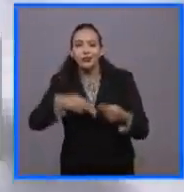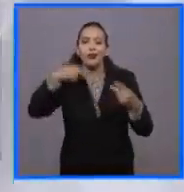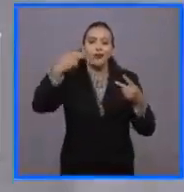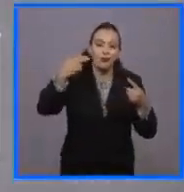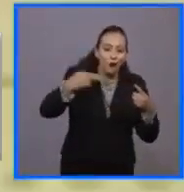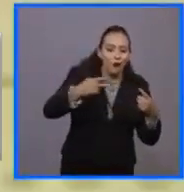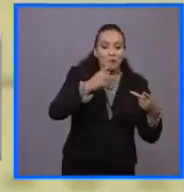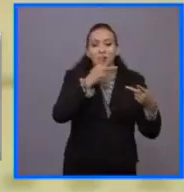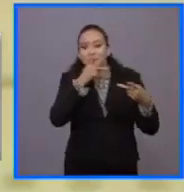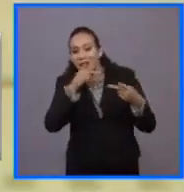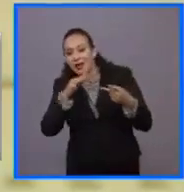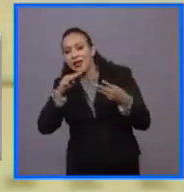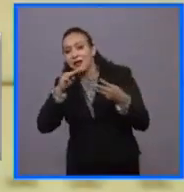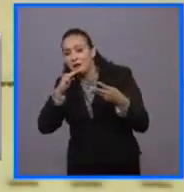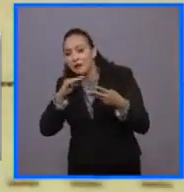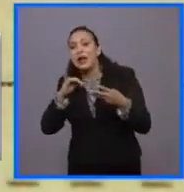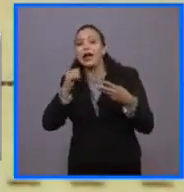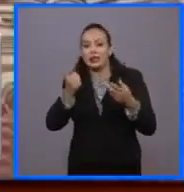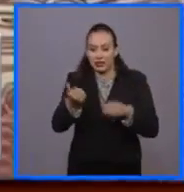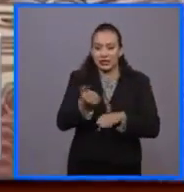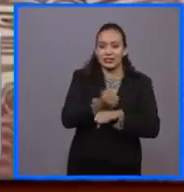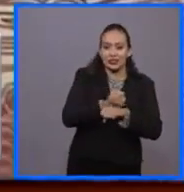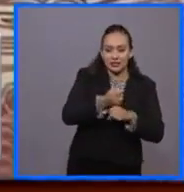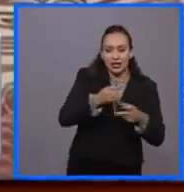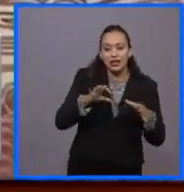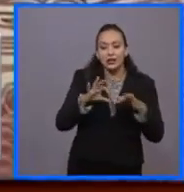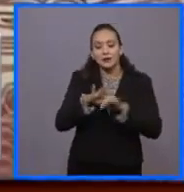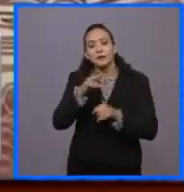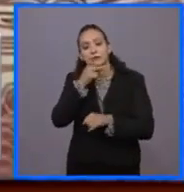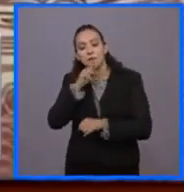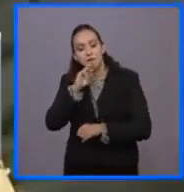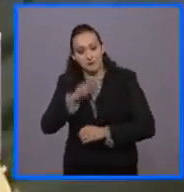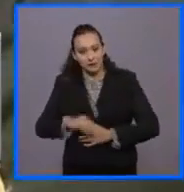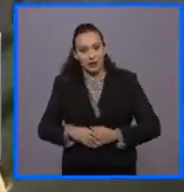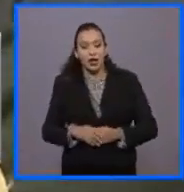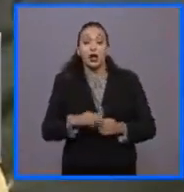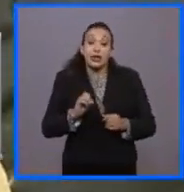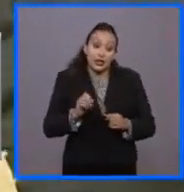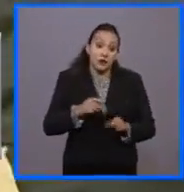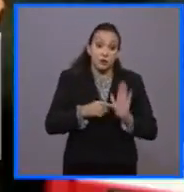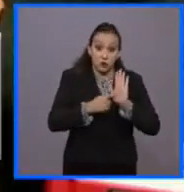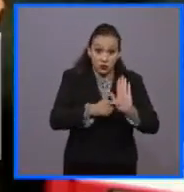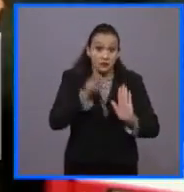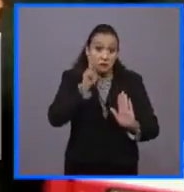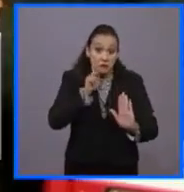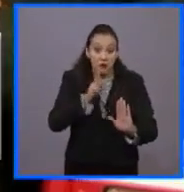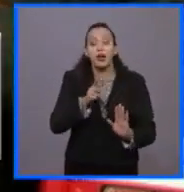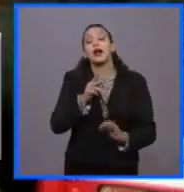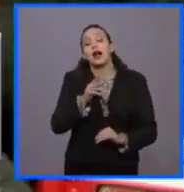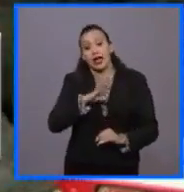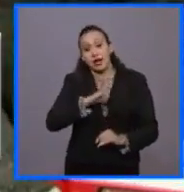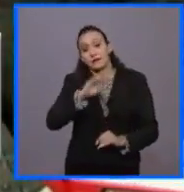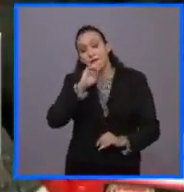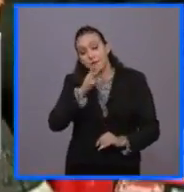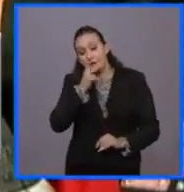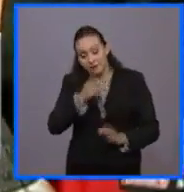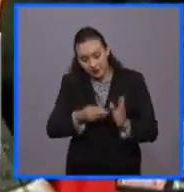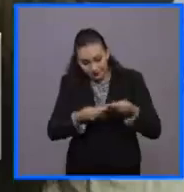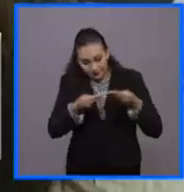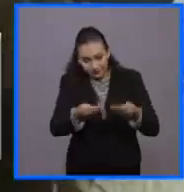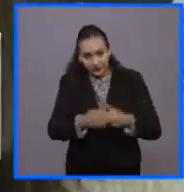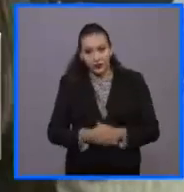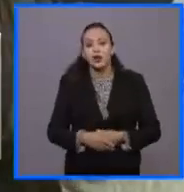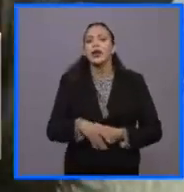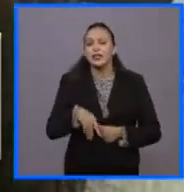su filiación o vínculo existente con sus progenitores y su hija o hijo. Precisó que si bien el registro civil solo